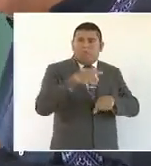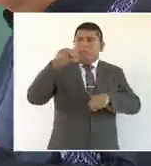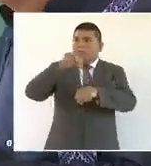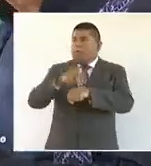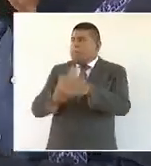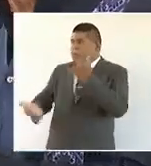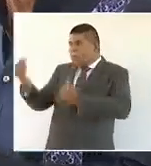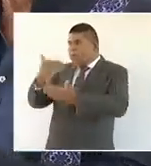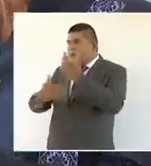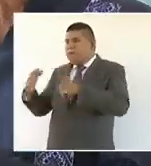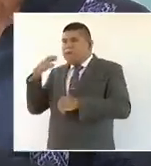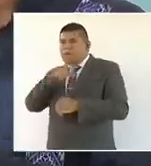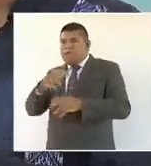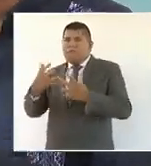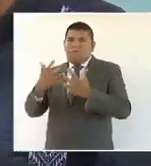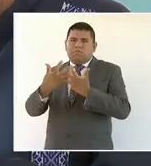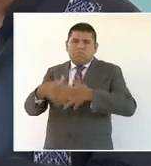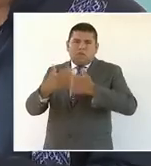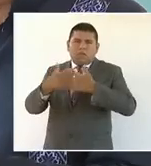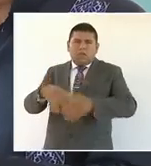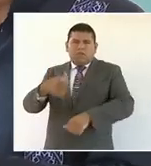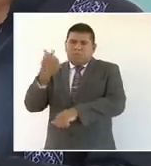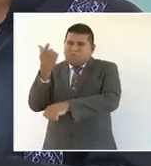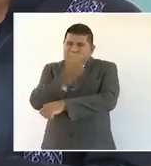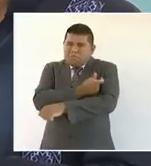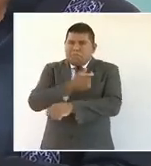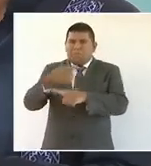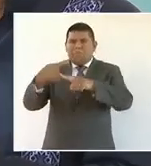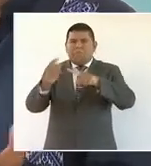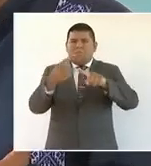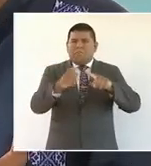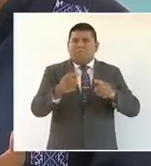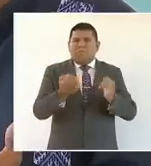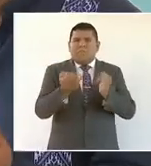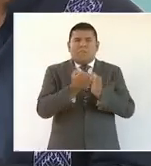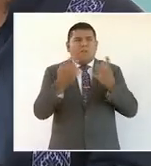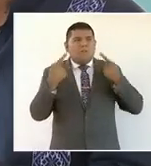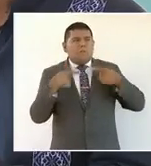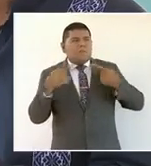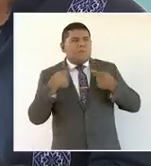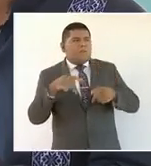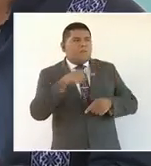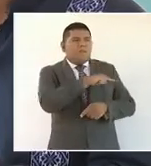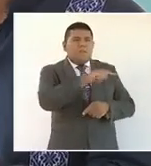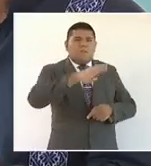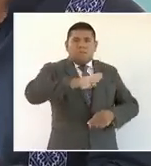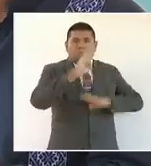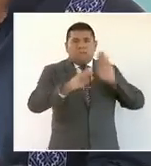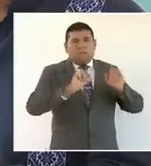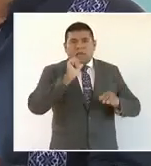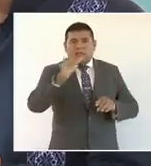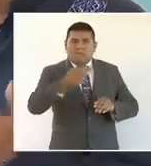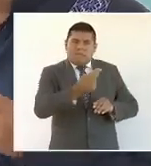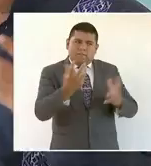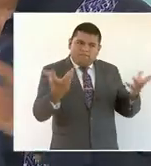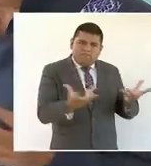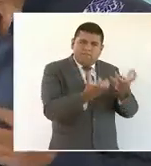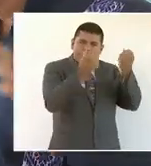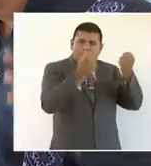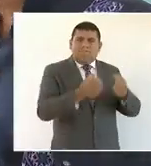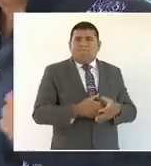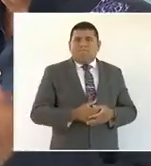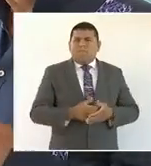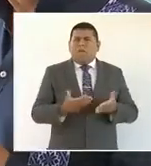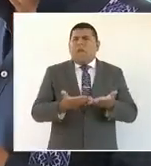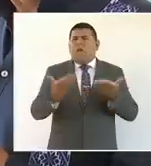médicos, equipos, vacunas y salvar vidas. Pero